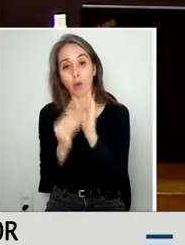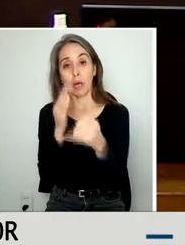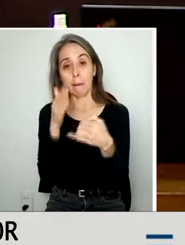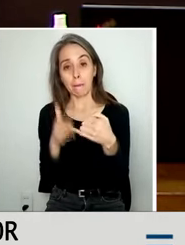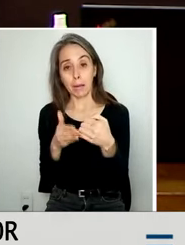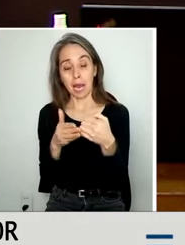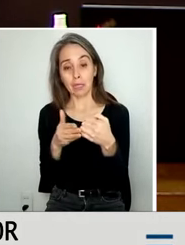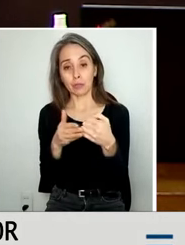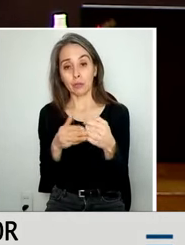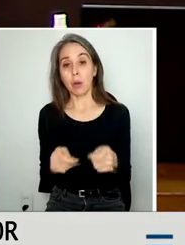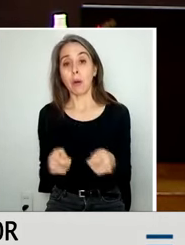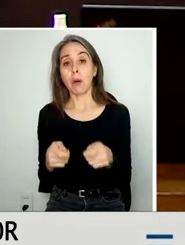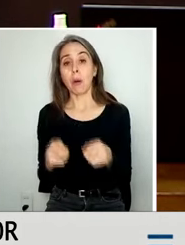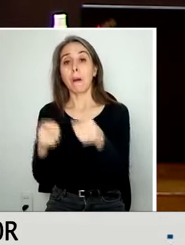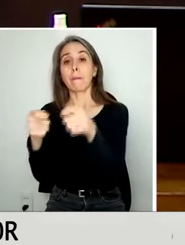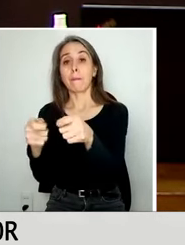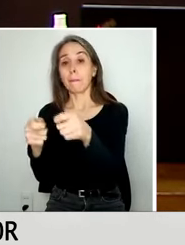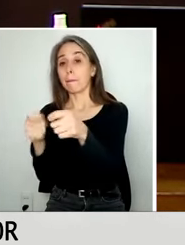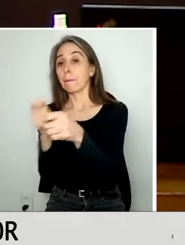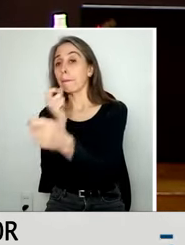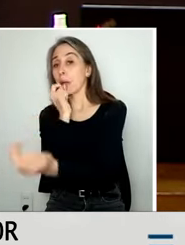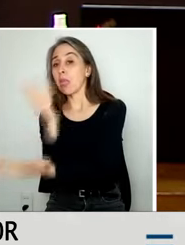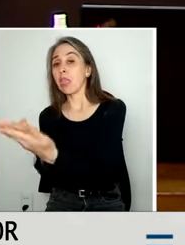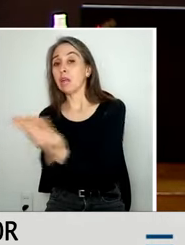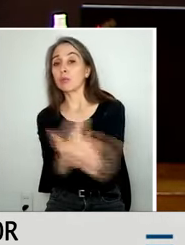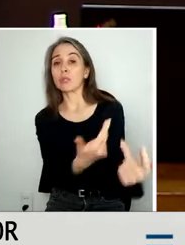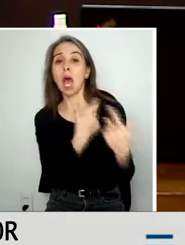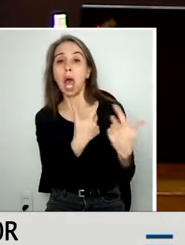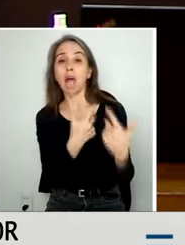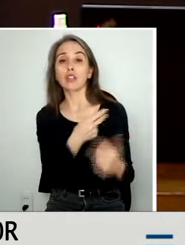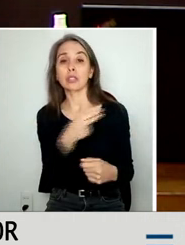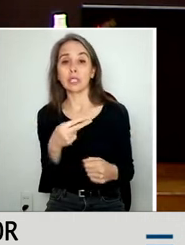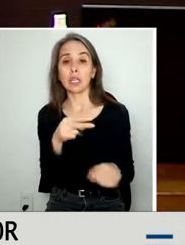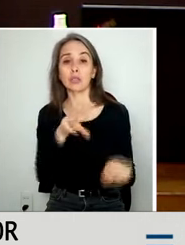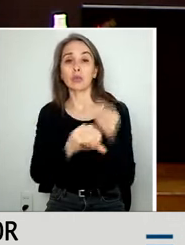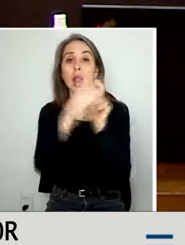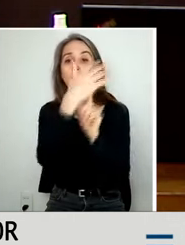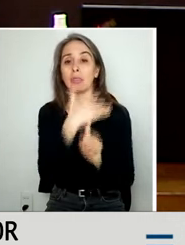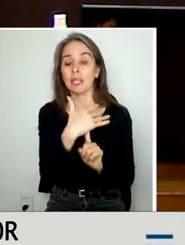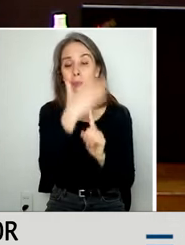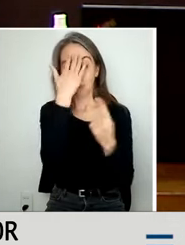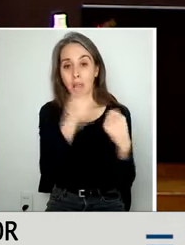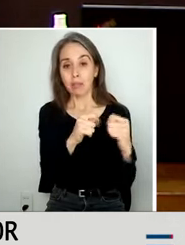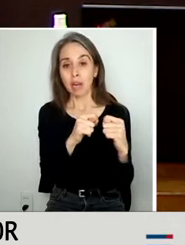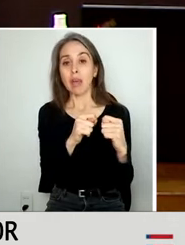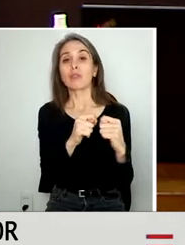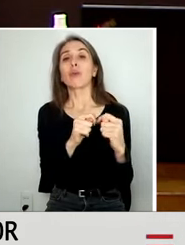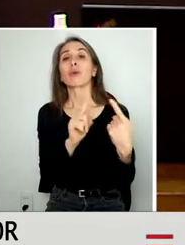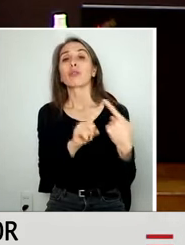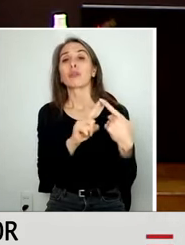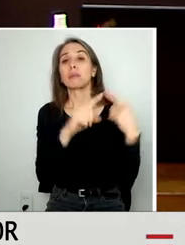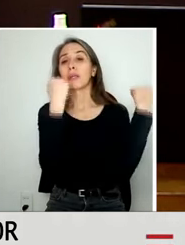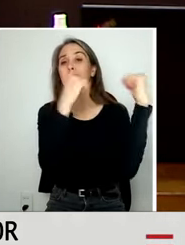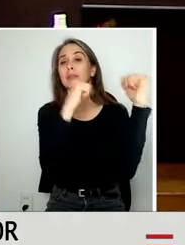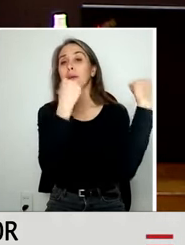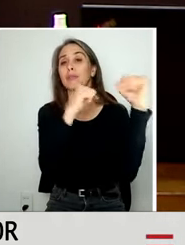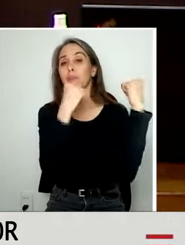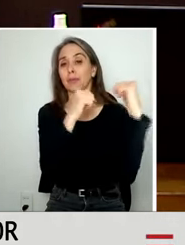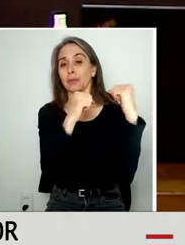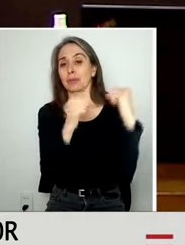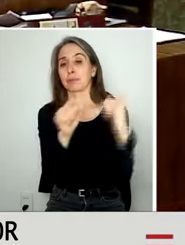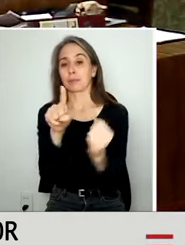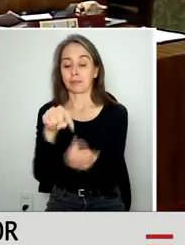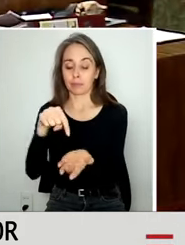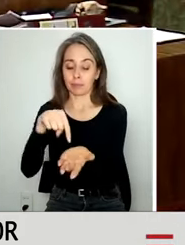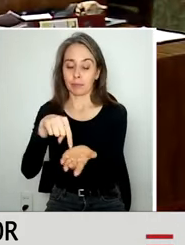de denuncias por acoso sexual discriminación y maltrato en la actividad Deportiva en votación